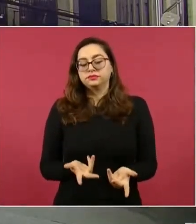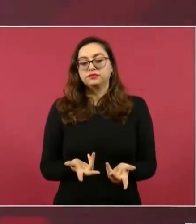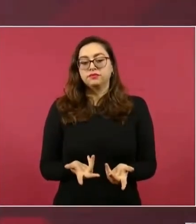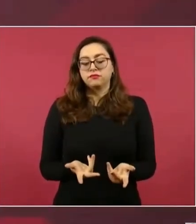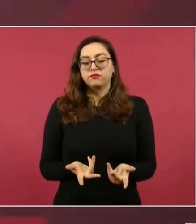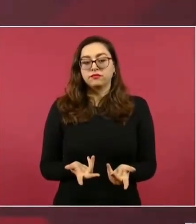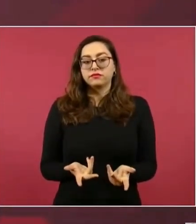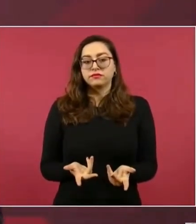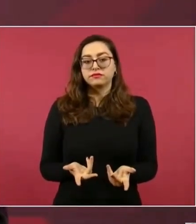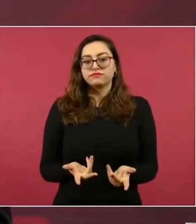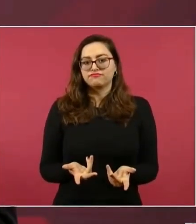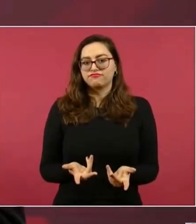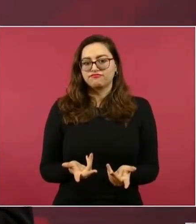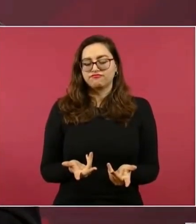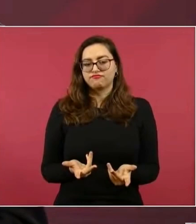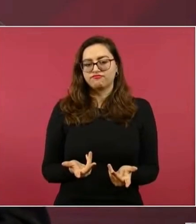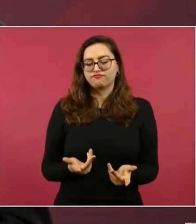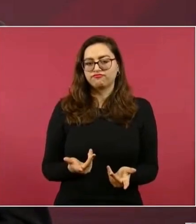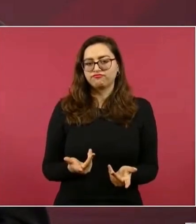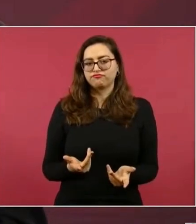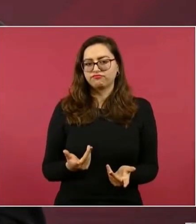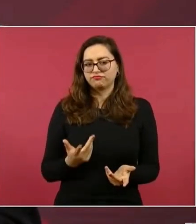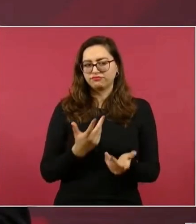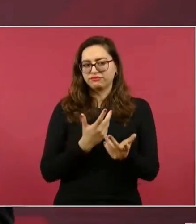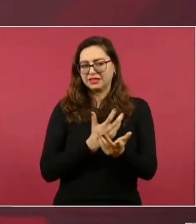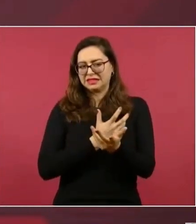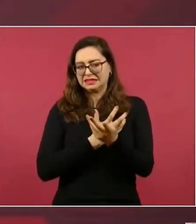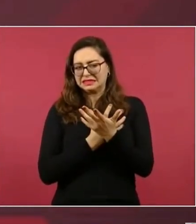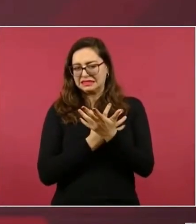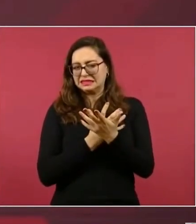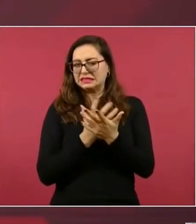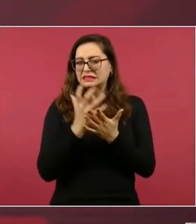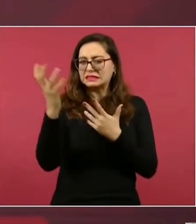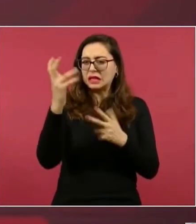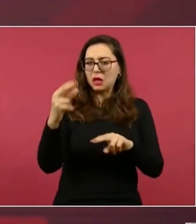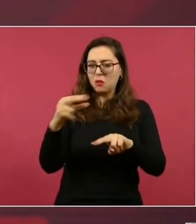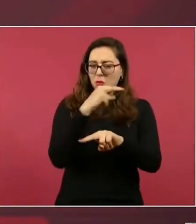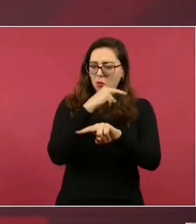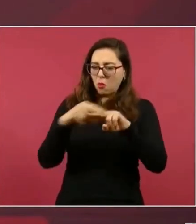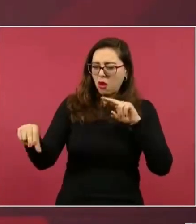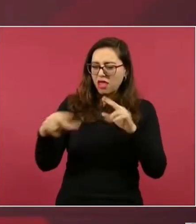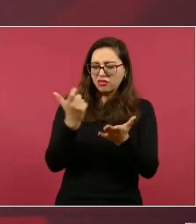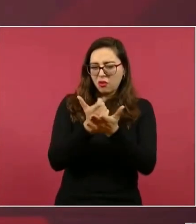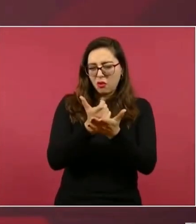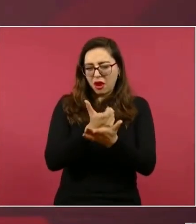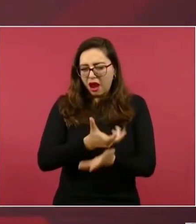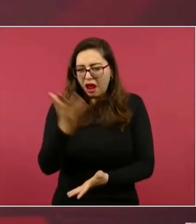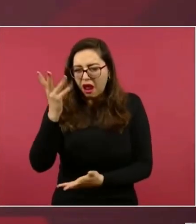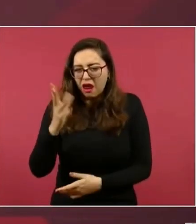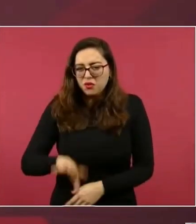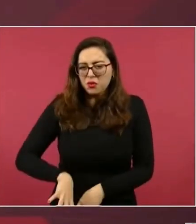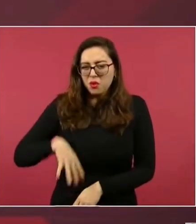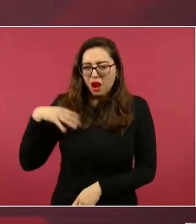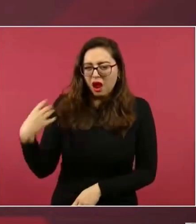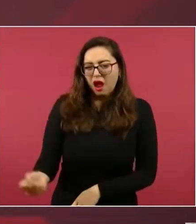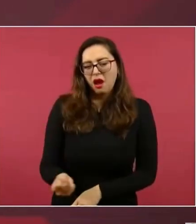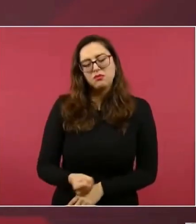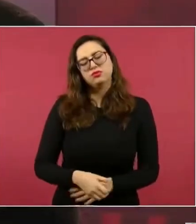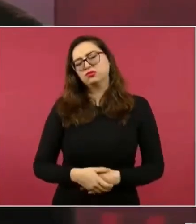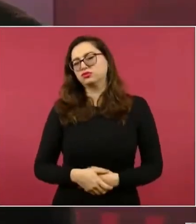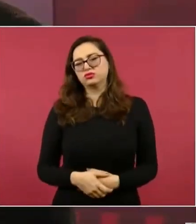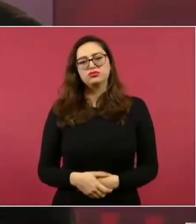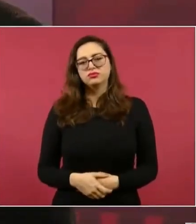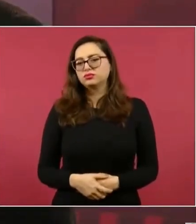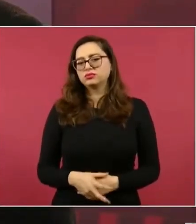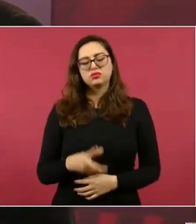incrementen demasiado, a veces de manera excesiva, los precios de los